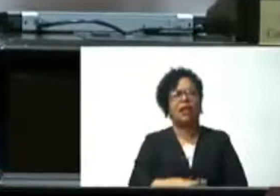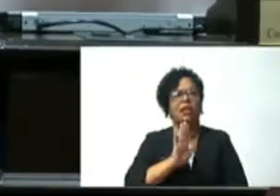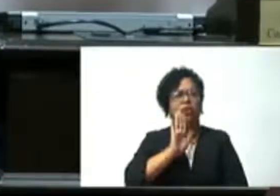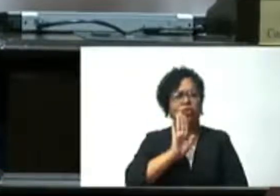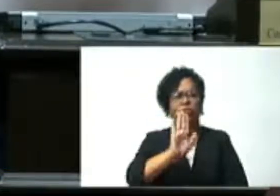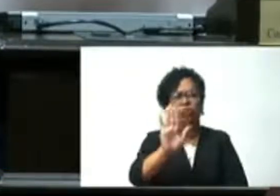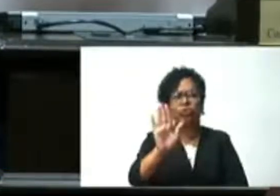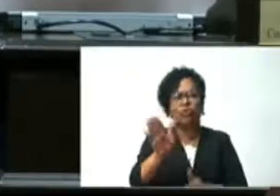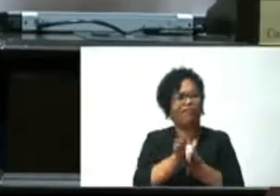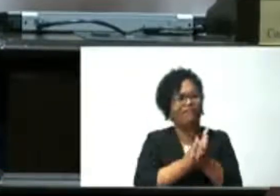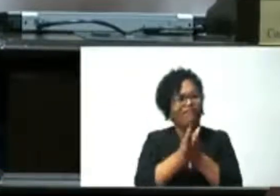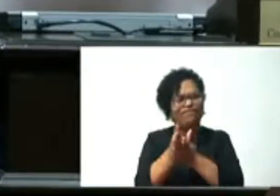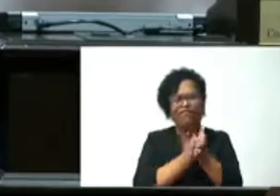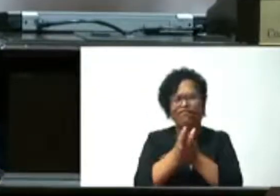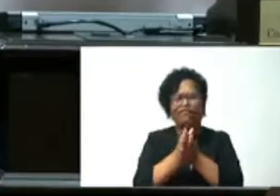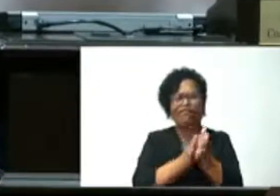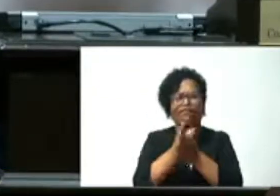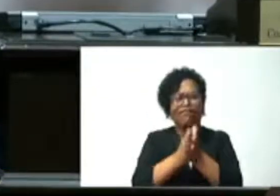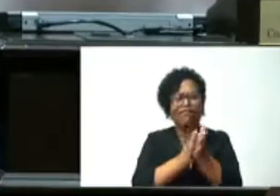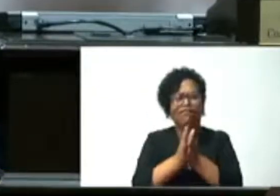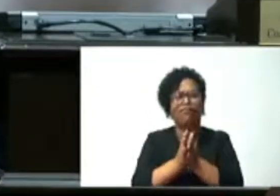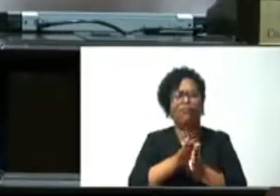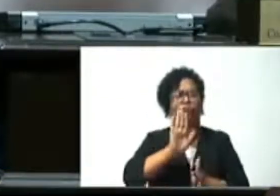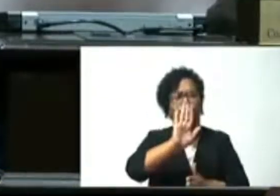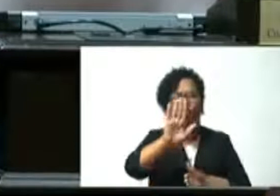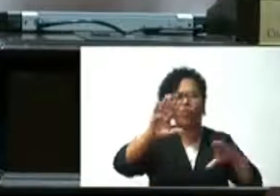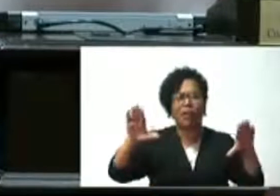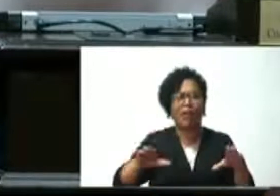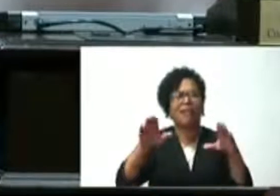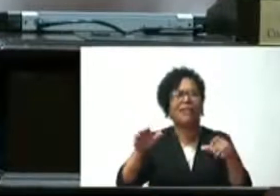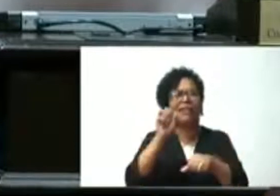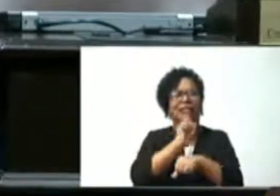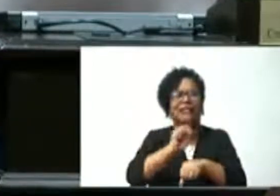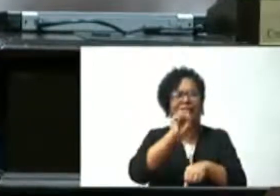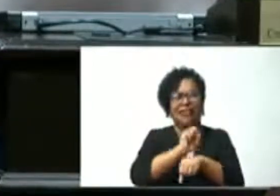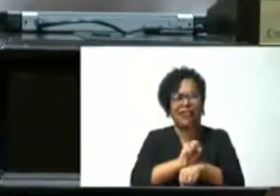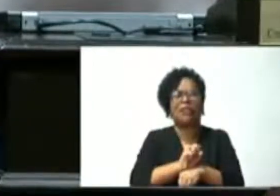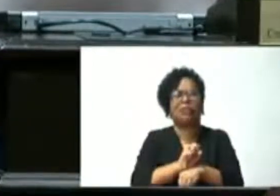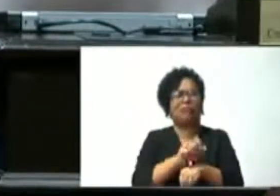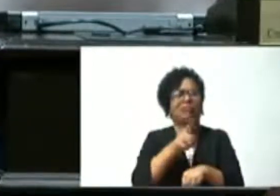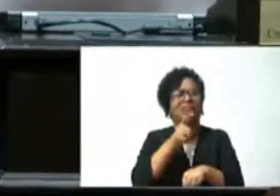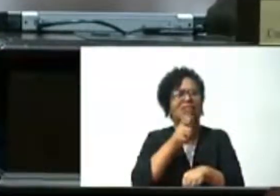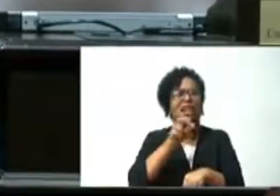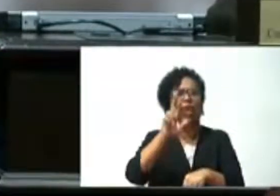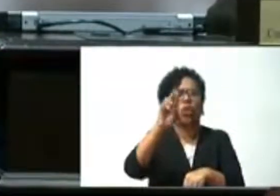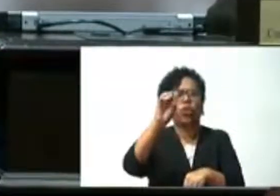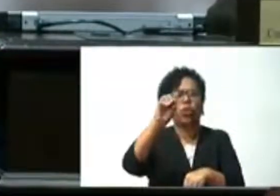y como honestidad su profesión hablamos del periodista Robert Vargas